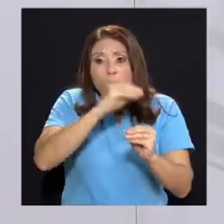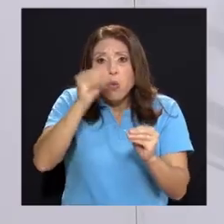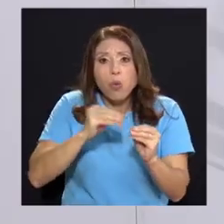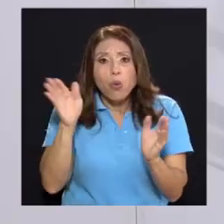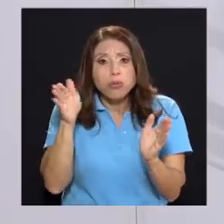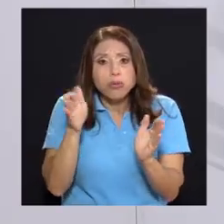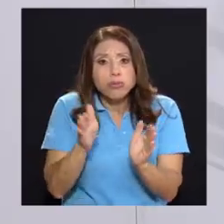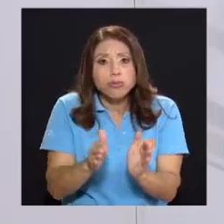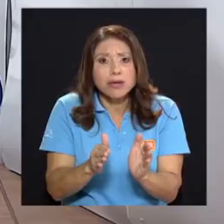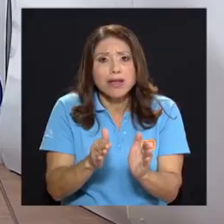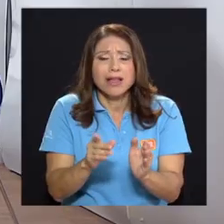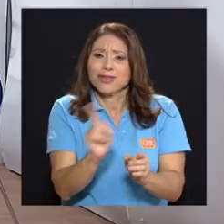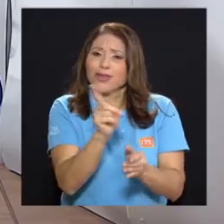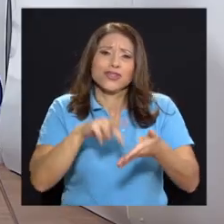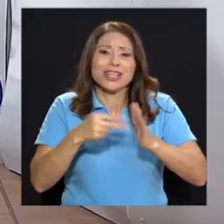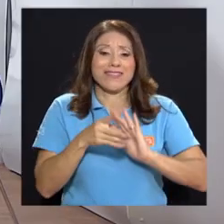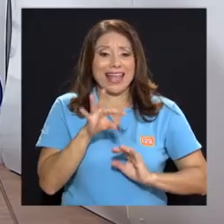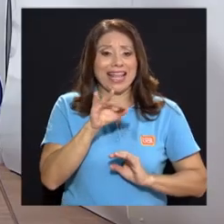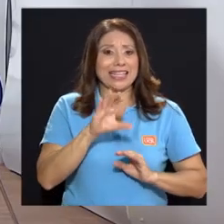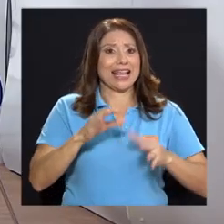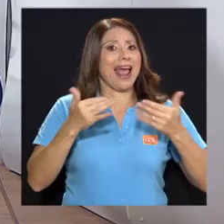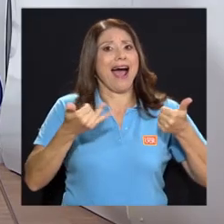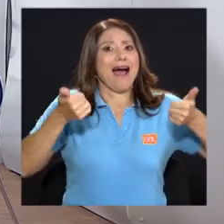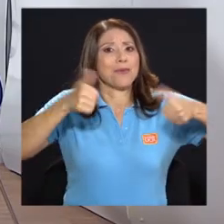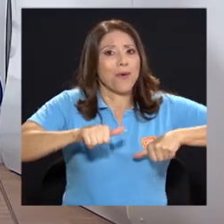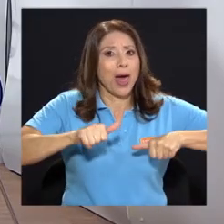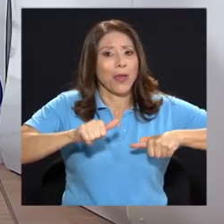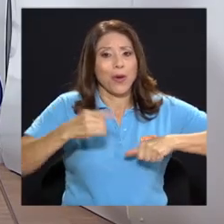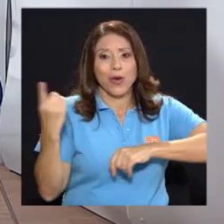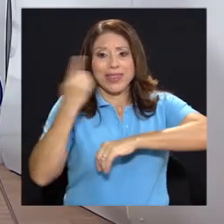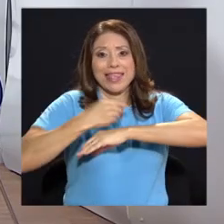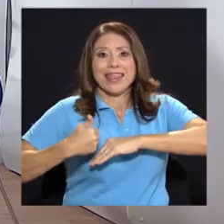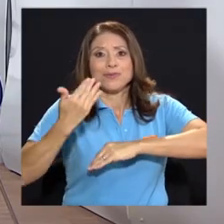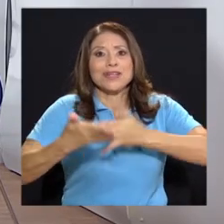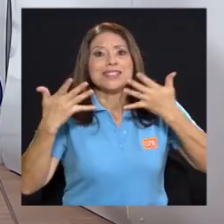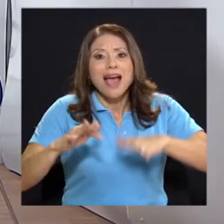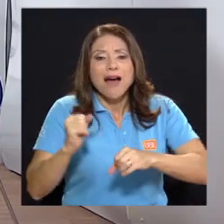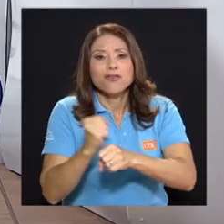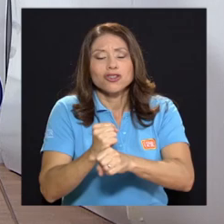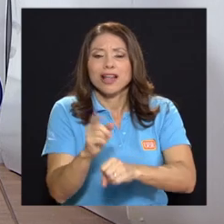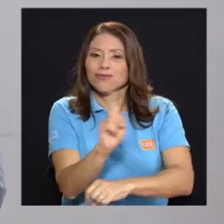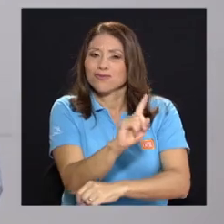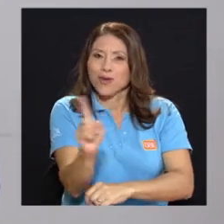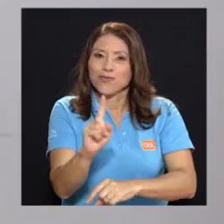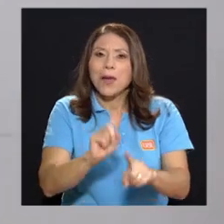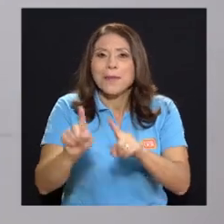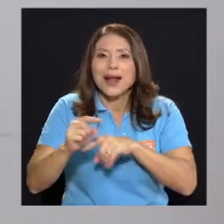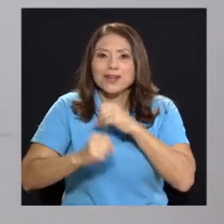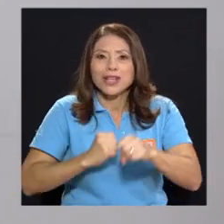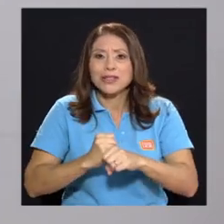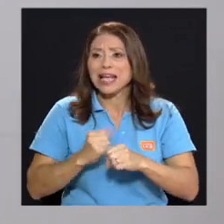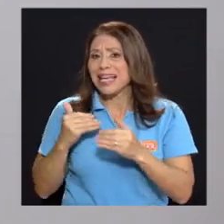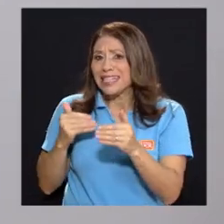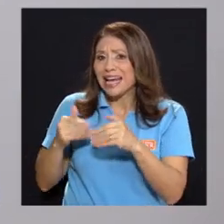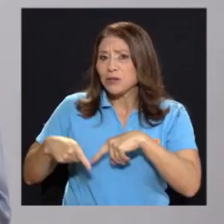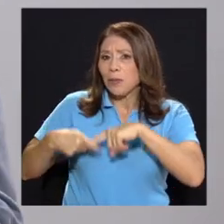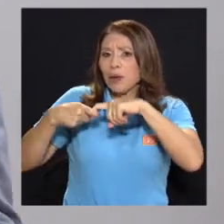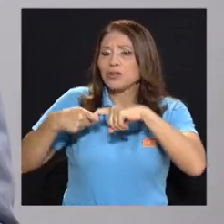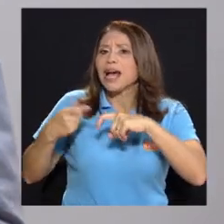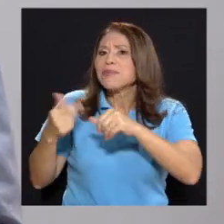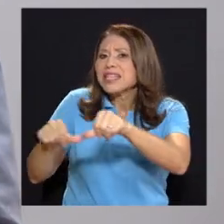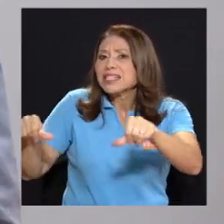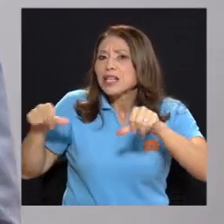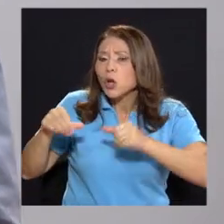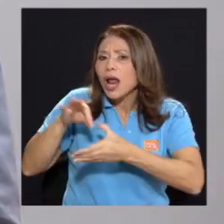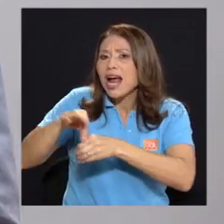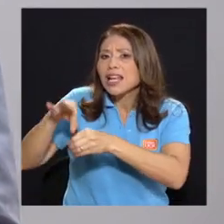y el día siguiente estaba el tlc funcionando llevó su implementación varios años mejore ya casi tenemos una producción en el sector agrícola que